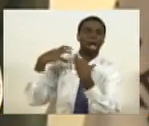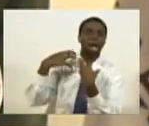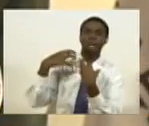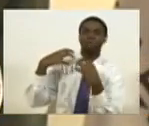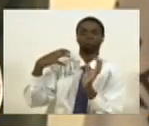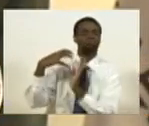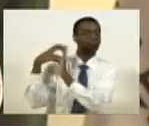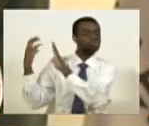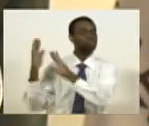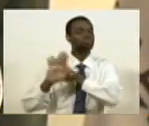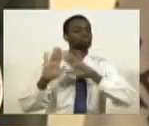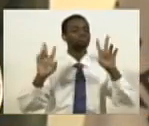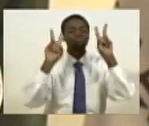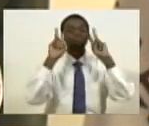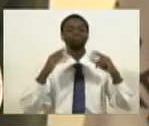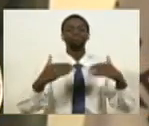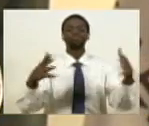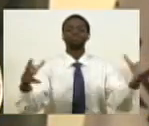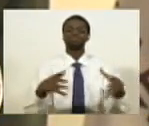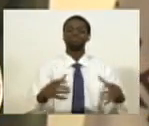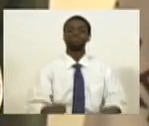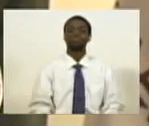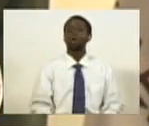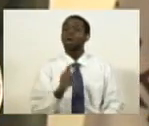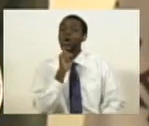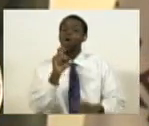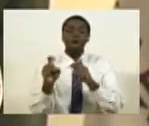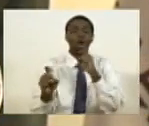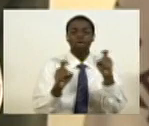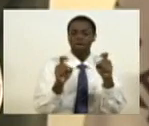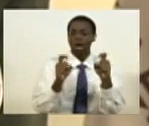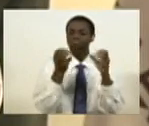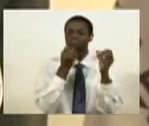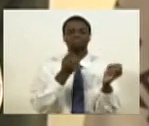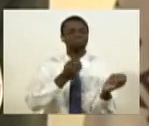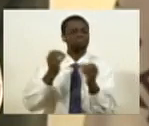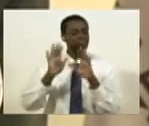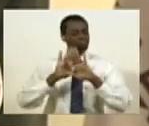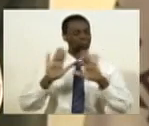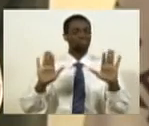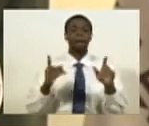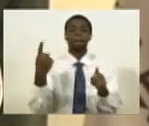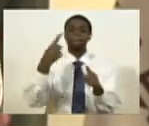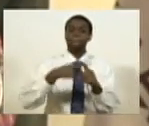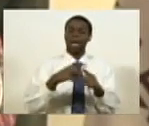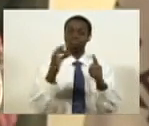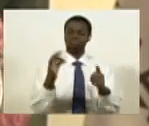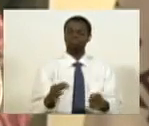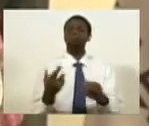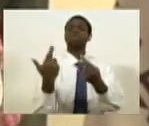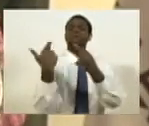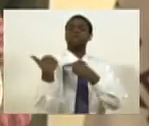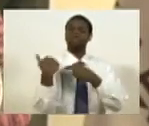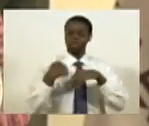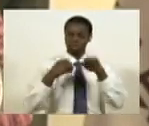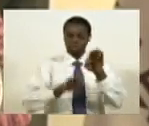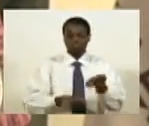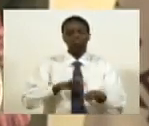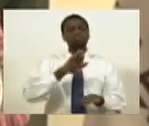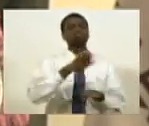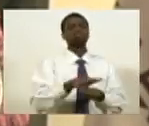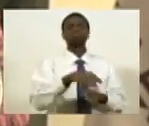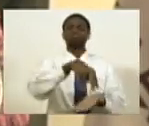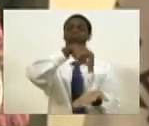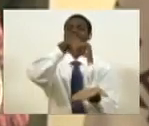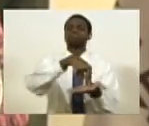Seamos libres del odio y demos responsablemente un paso firme